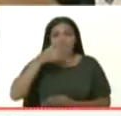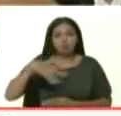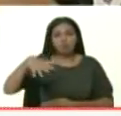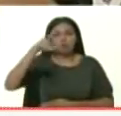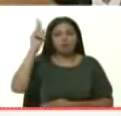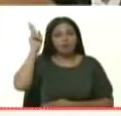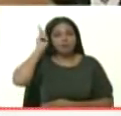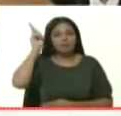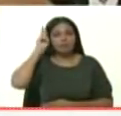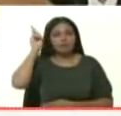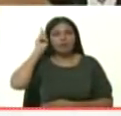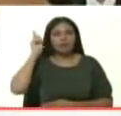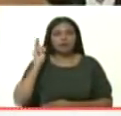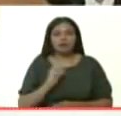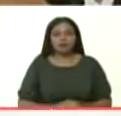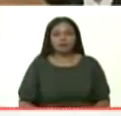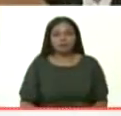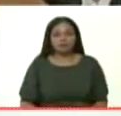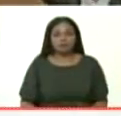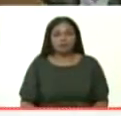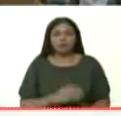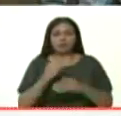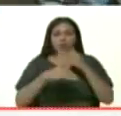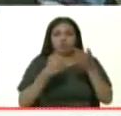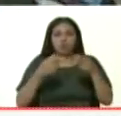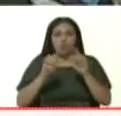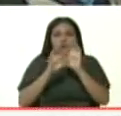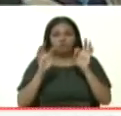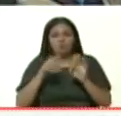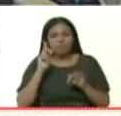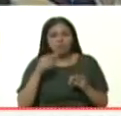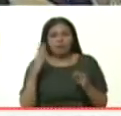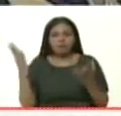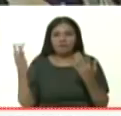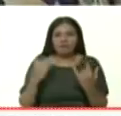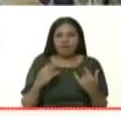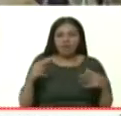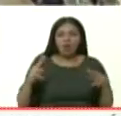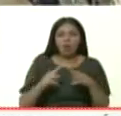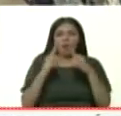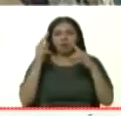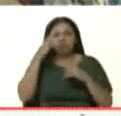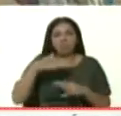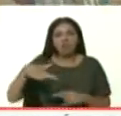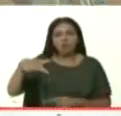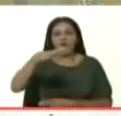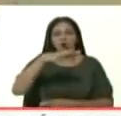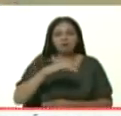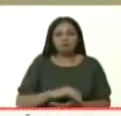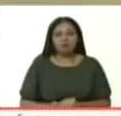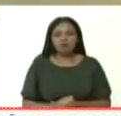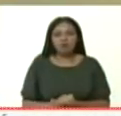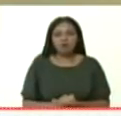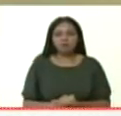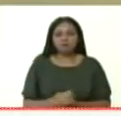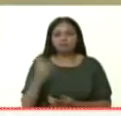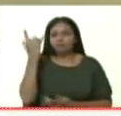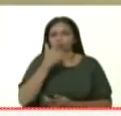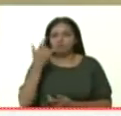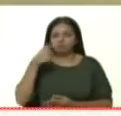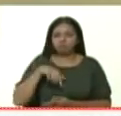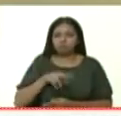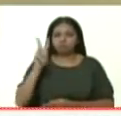Indígenas. Y así por el estilo vendrán los encuentros de pueblos afrodescendientes del